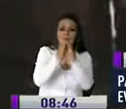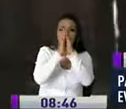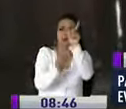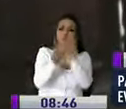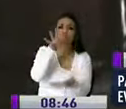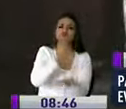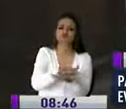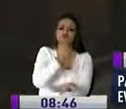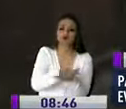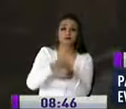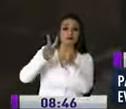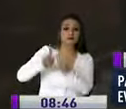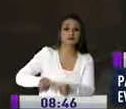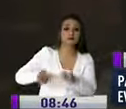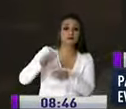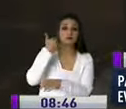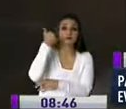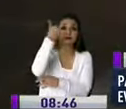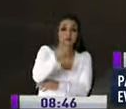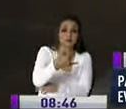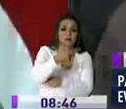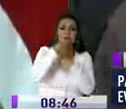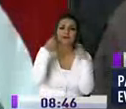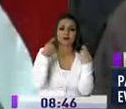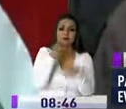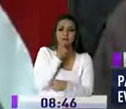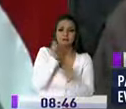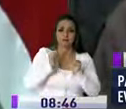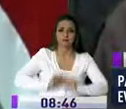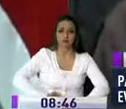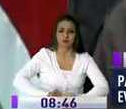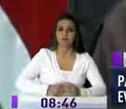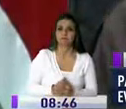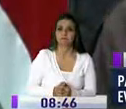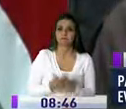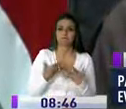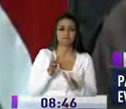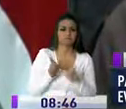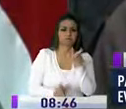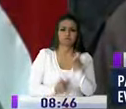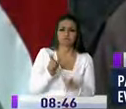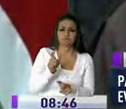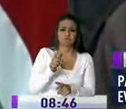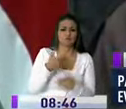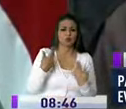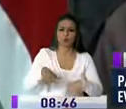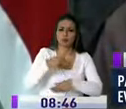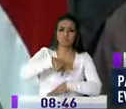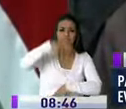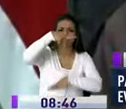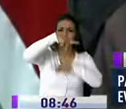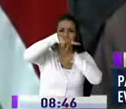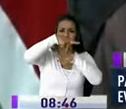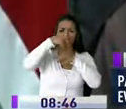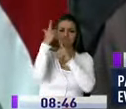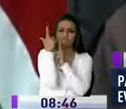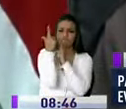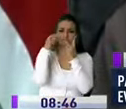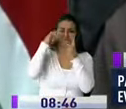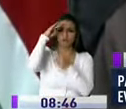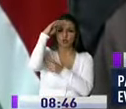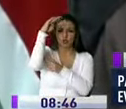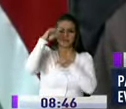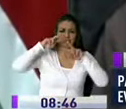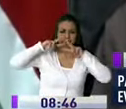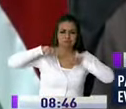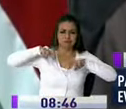se investiga la procedencia de esta falsa alerta. Existe todo un personal de tanto Fuerzas Armadas, Policía Nacional